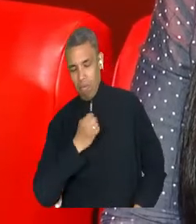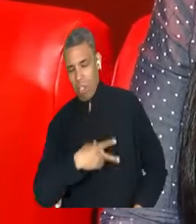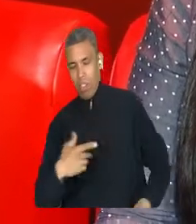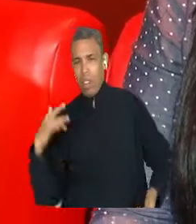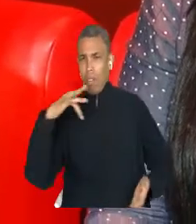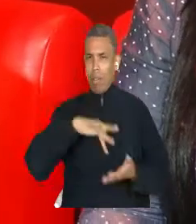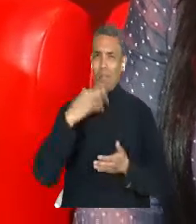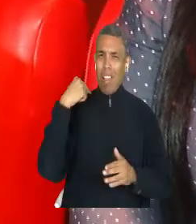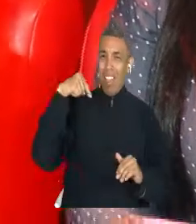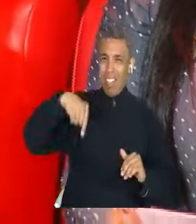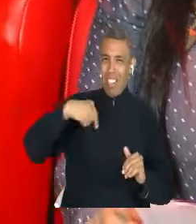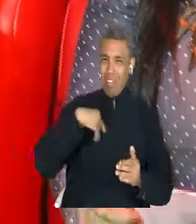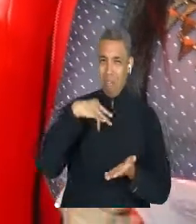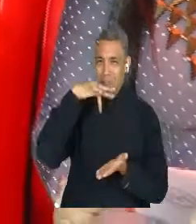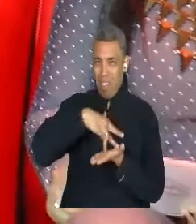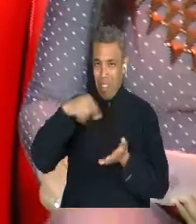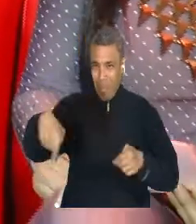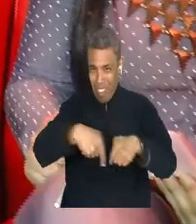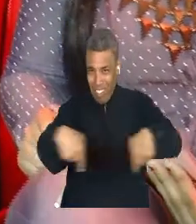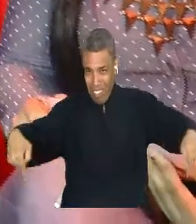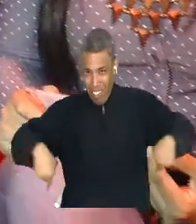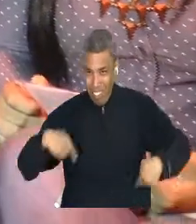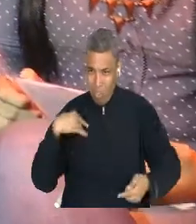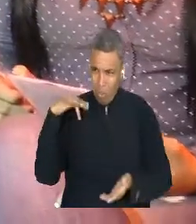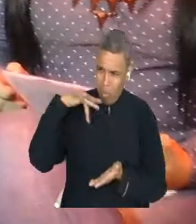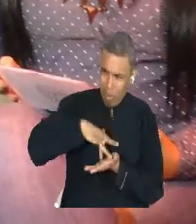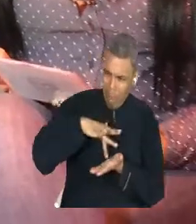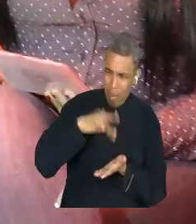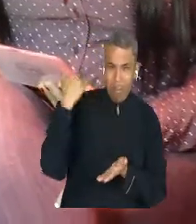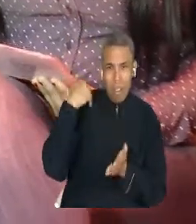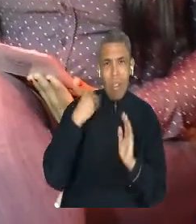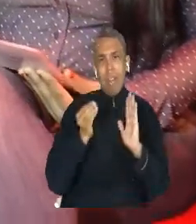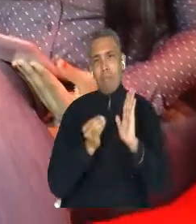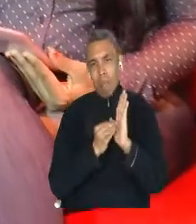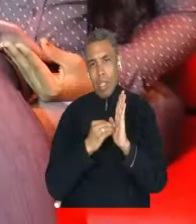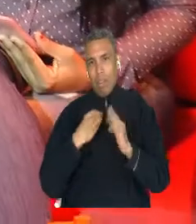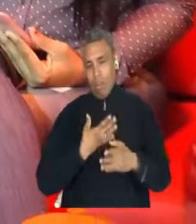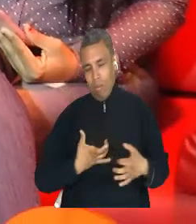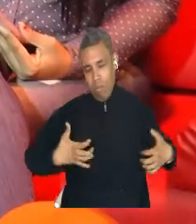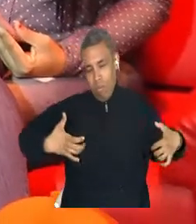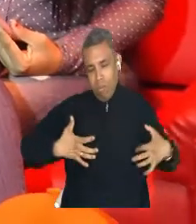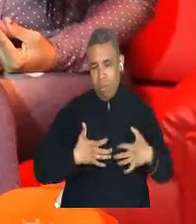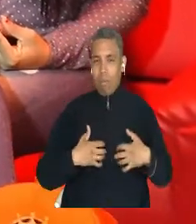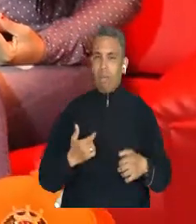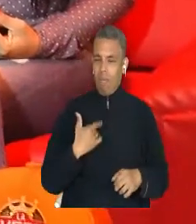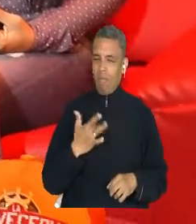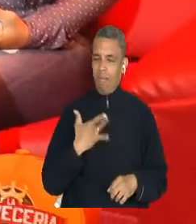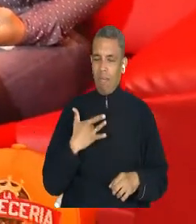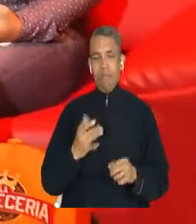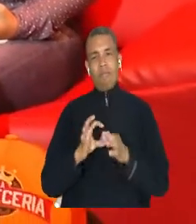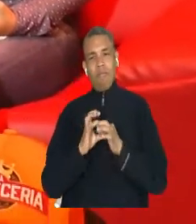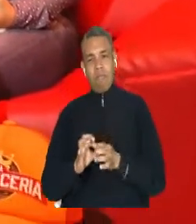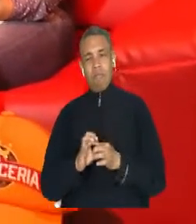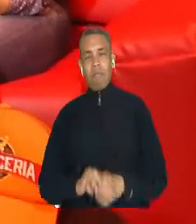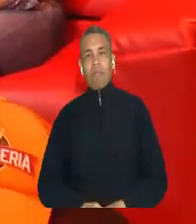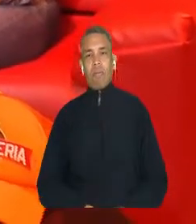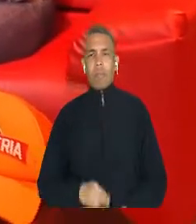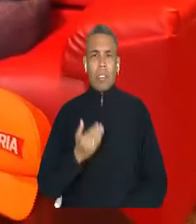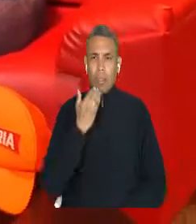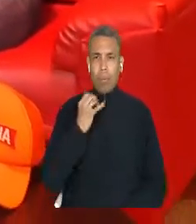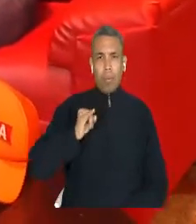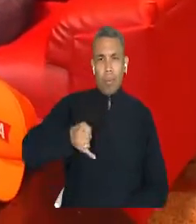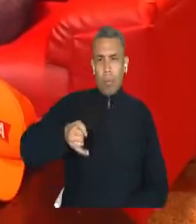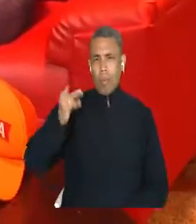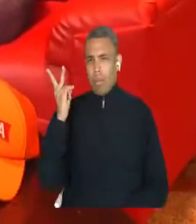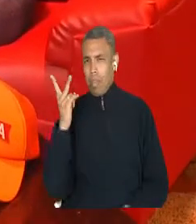Bermeja. Y pues eso lo podemos ver cualquier fin de semana. Quien quiera una parranda viene el sábado aquí a la cervecería y la encuentra el jueves, el viernes, siempre